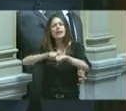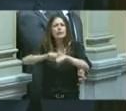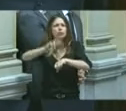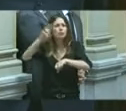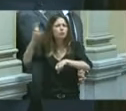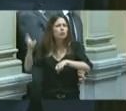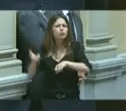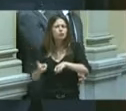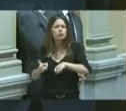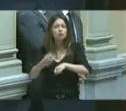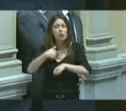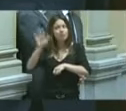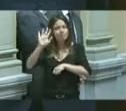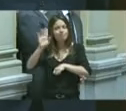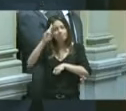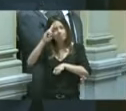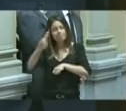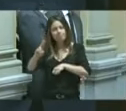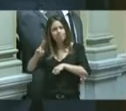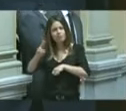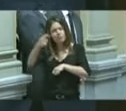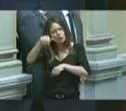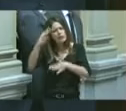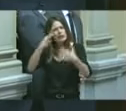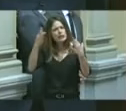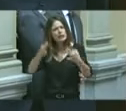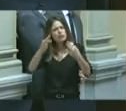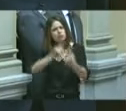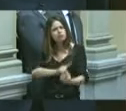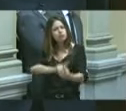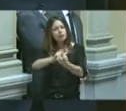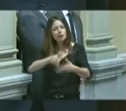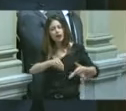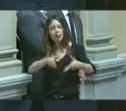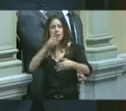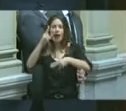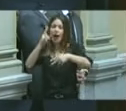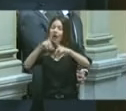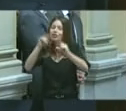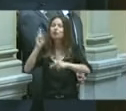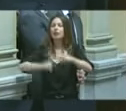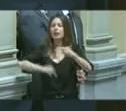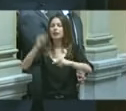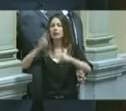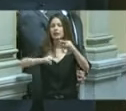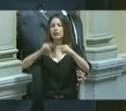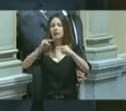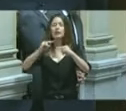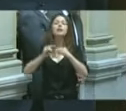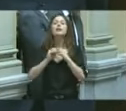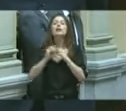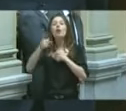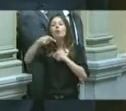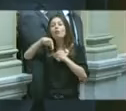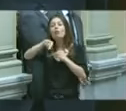condición, a las que saludo respetuosamente. Tengan la seguridad de que nos encontraremos en el camino para construir Asturias. Estáis también